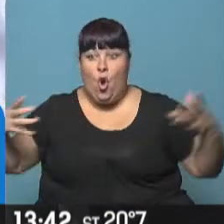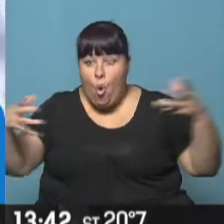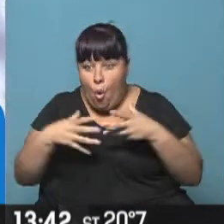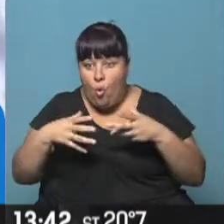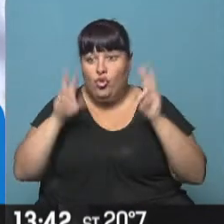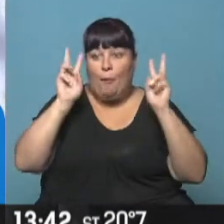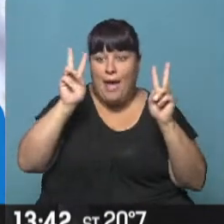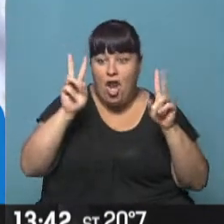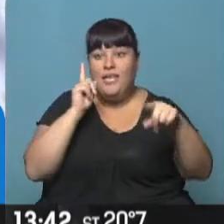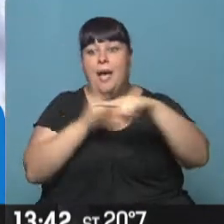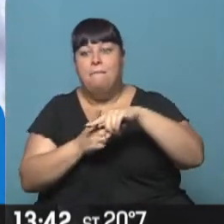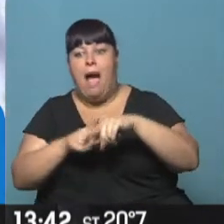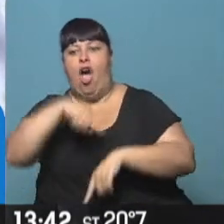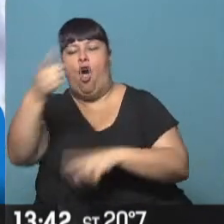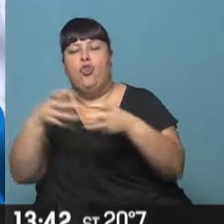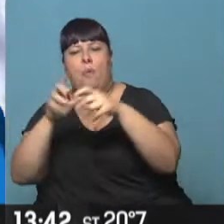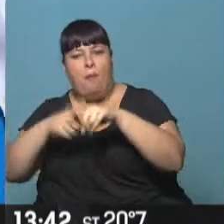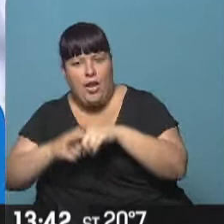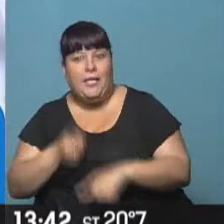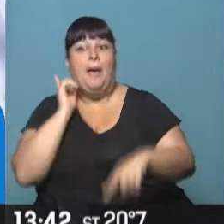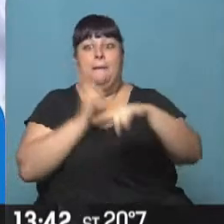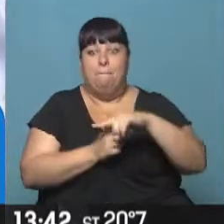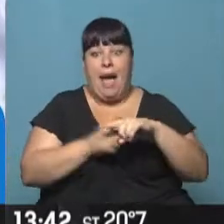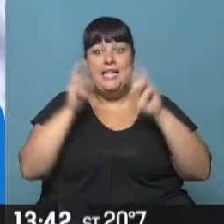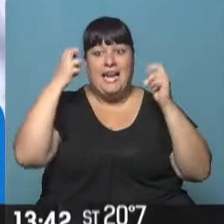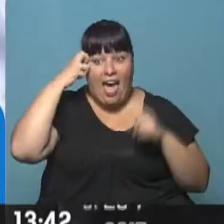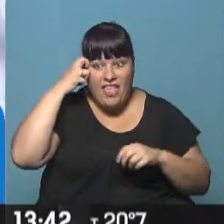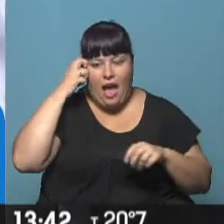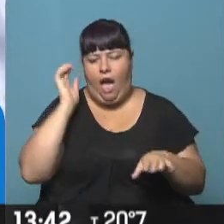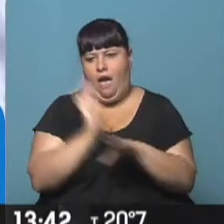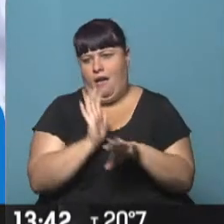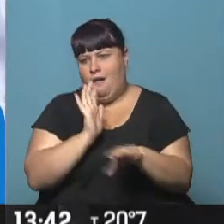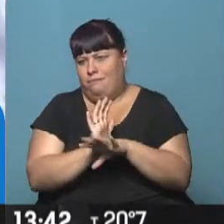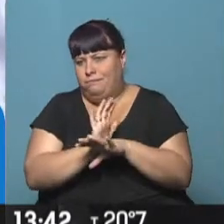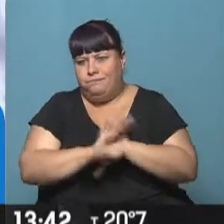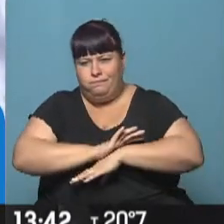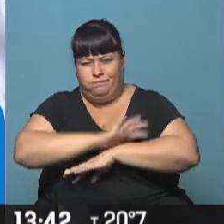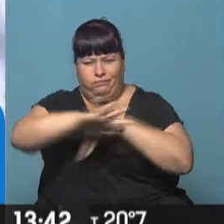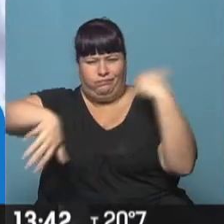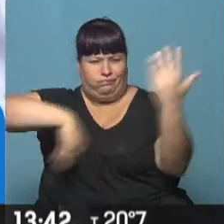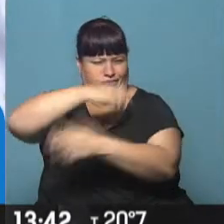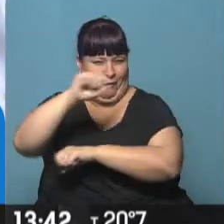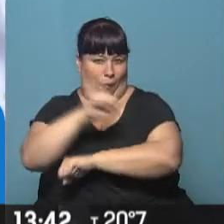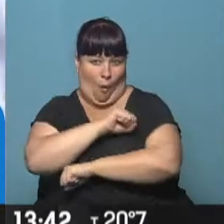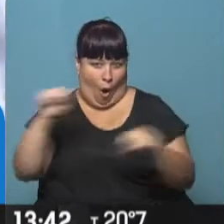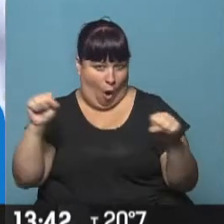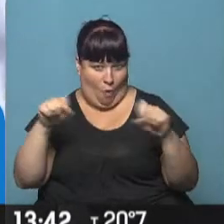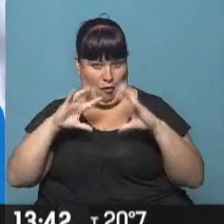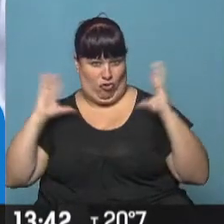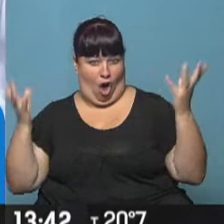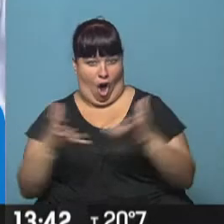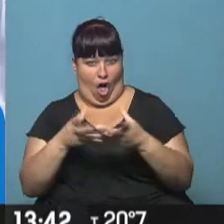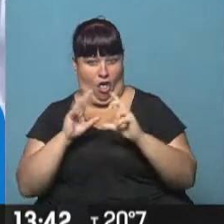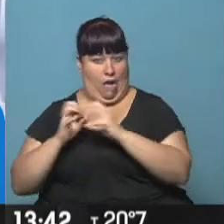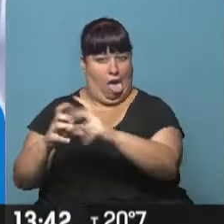los peronistas más los de otros espacios políticos más el radicalismo, era como un cóctel explosivo sentados ahí